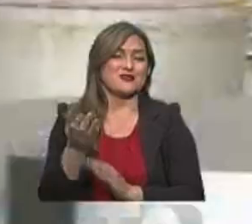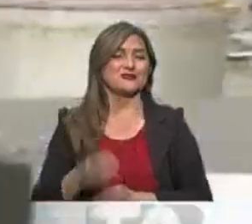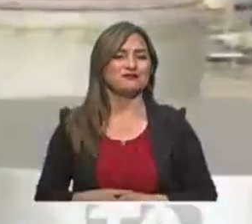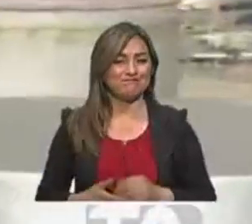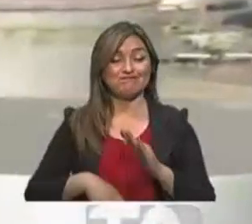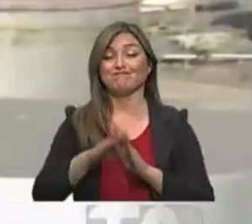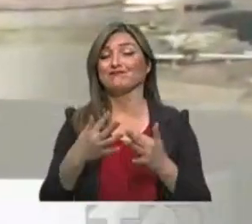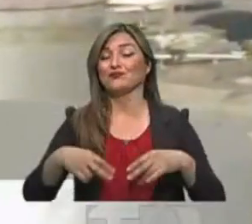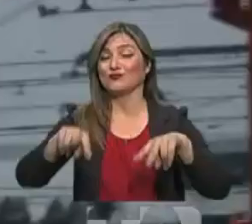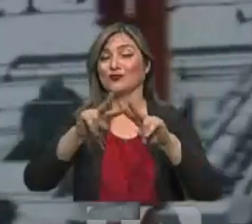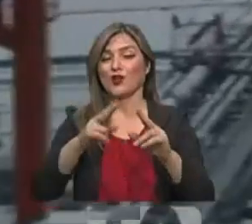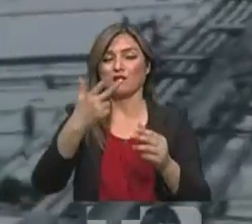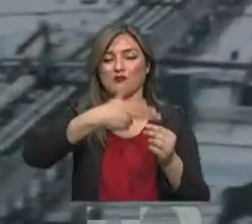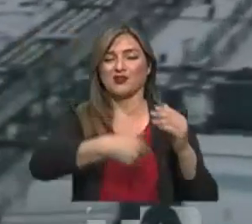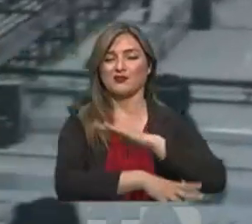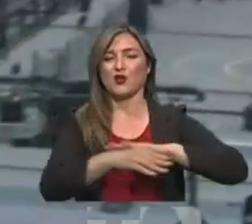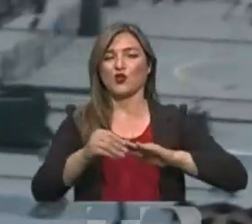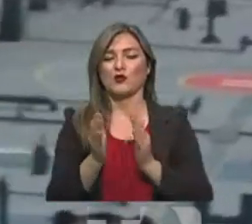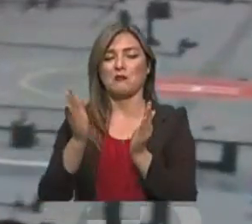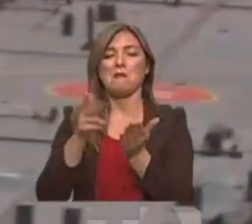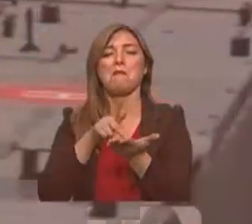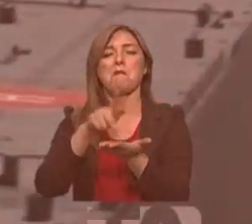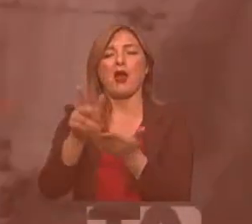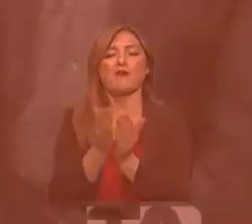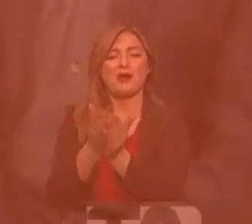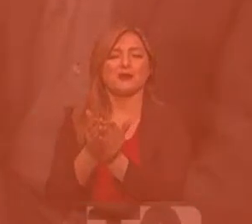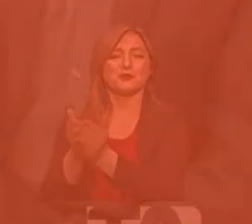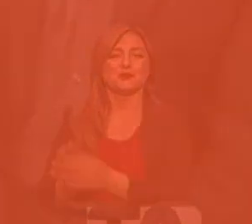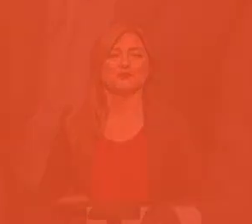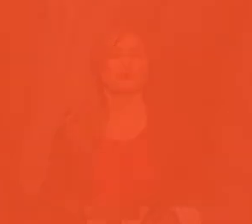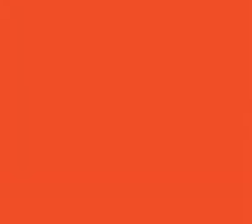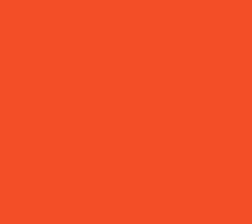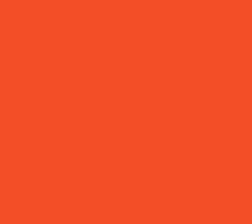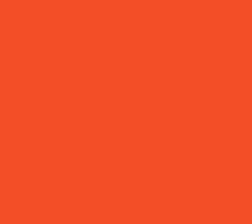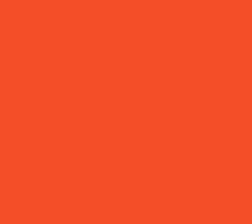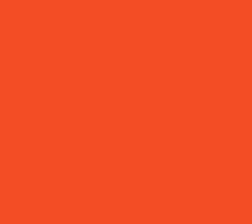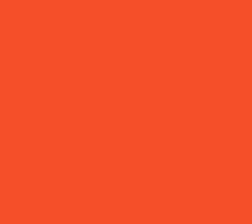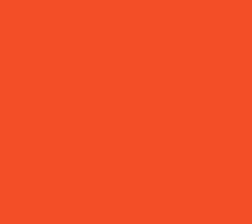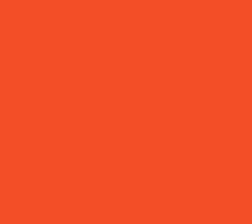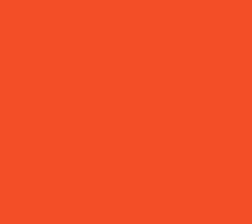mayor costo en el petróleo y los fletes marítimos. Joana Ramos, 24 horas.